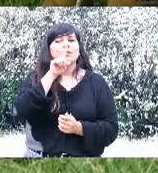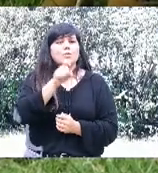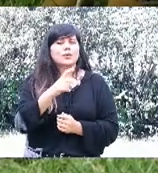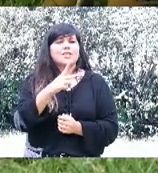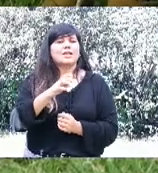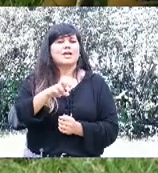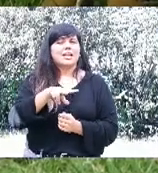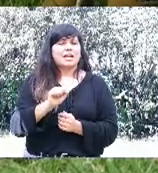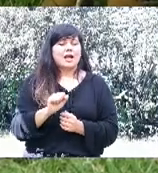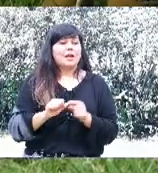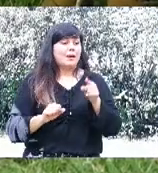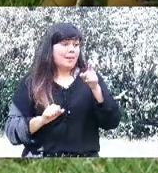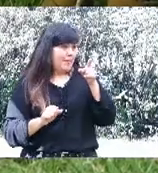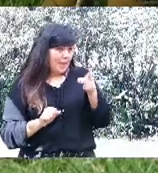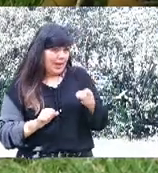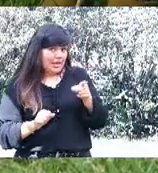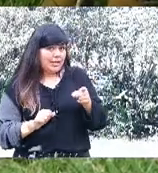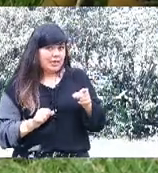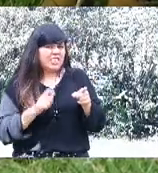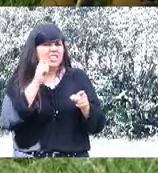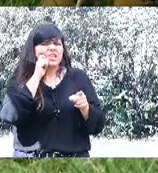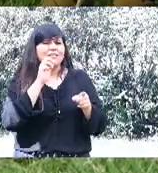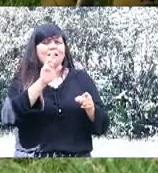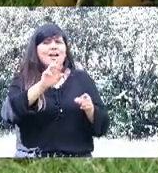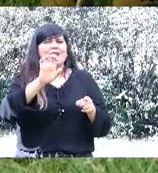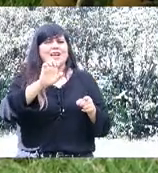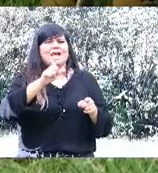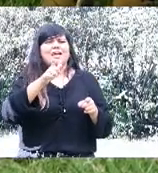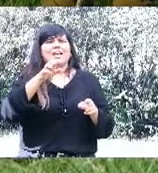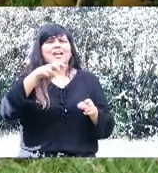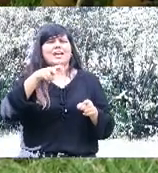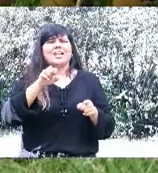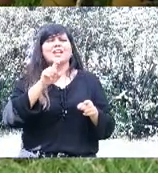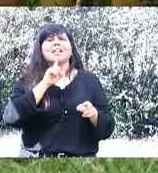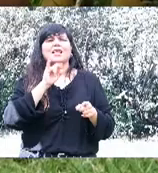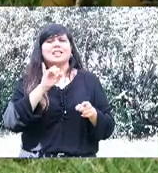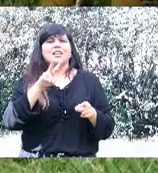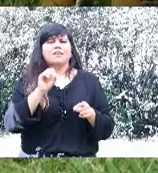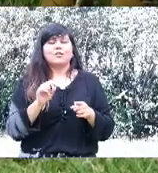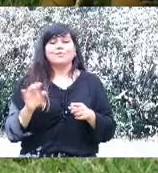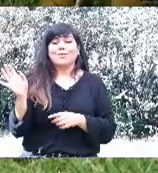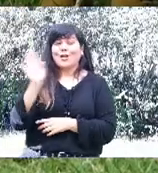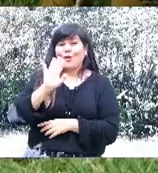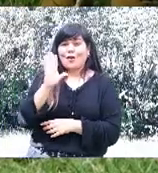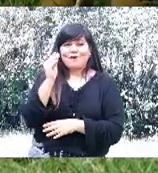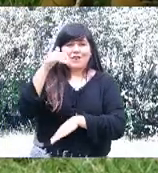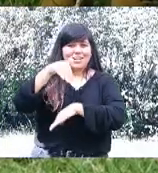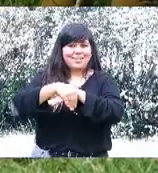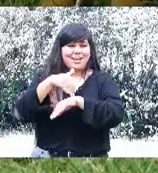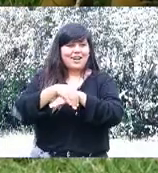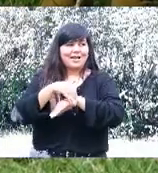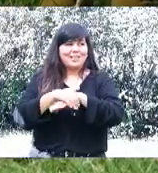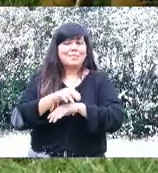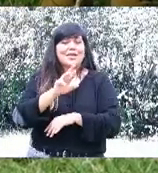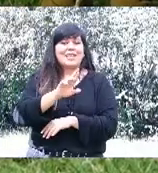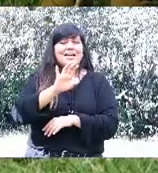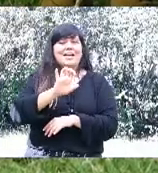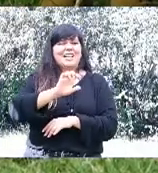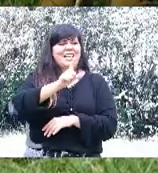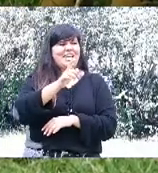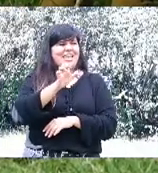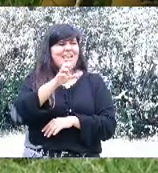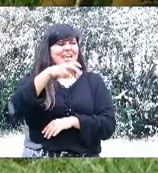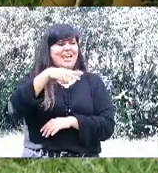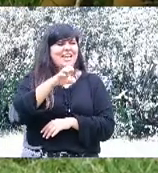kena qué es para ti lo regenerativo e Hola buenas tardes lo regenerativo en